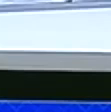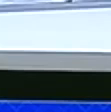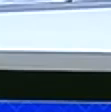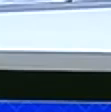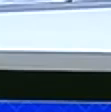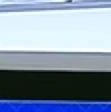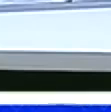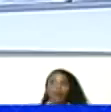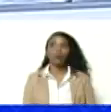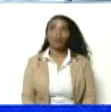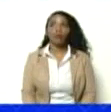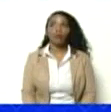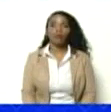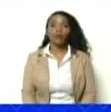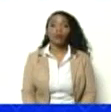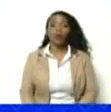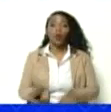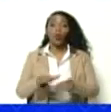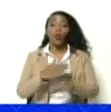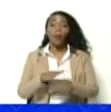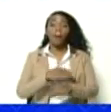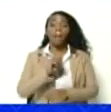Lunes, no, mentira, jueves 28.